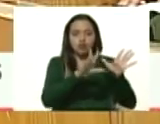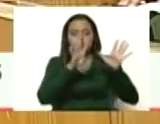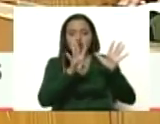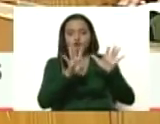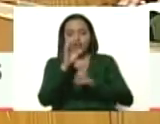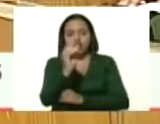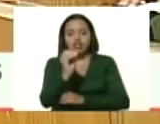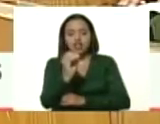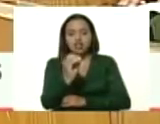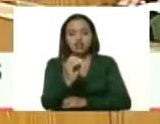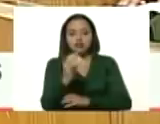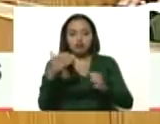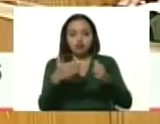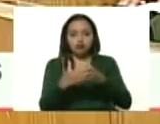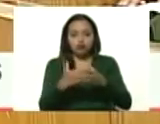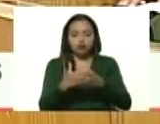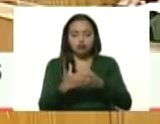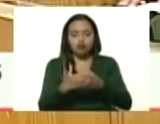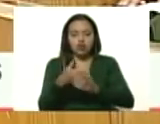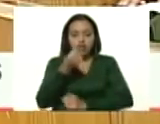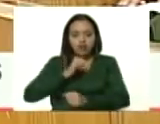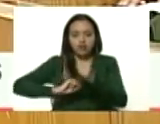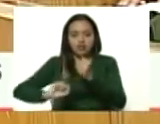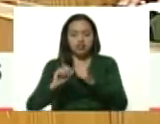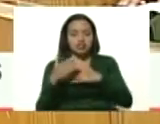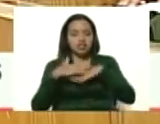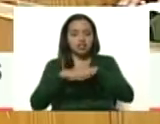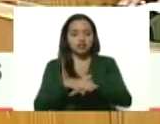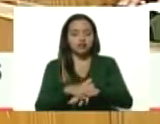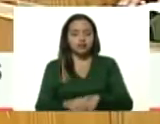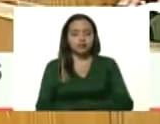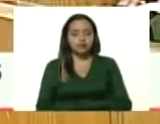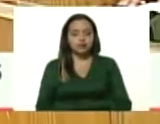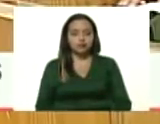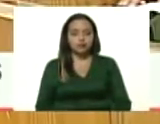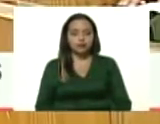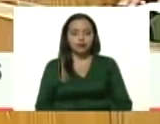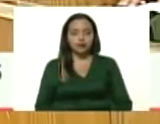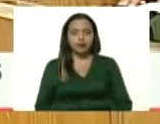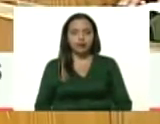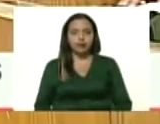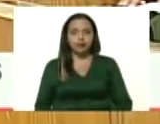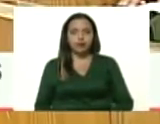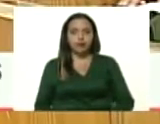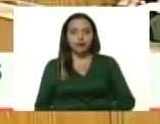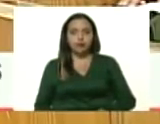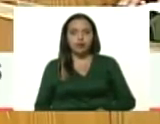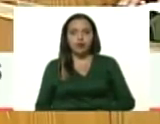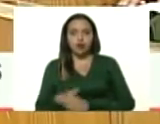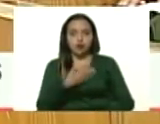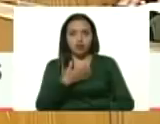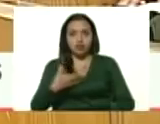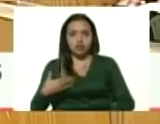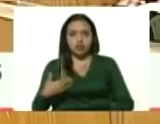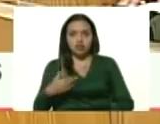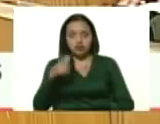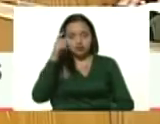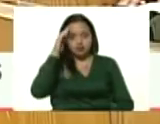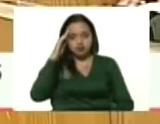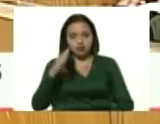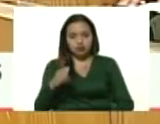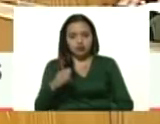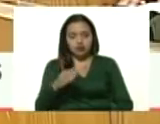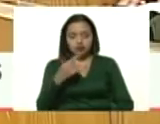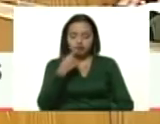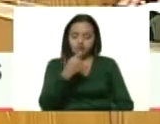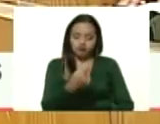63.890 unidades populares de defensa integral. Yo quisiera que el general Bernal Martínez le actualizara